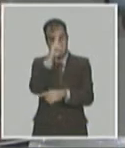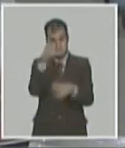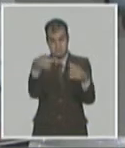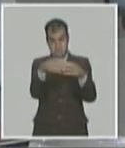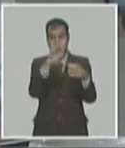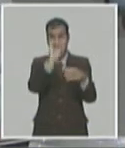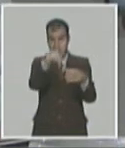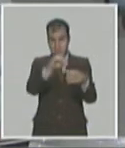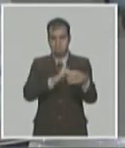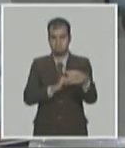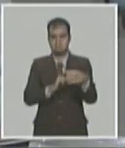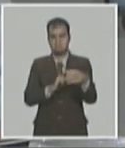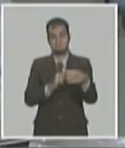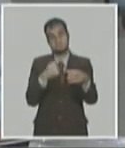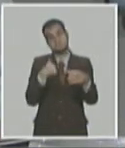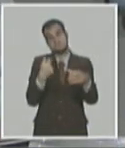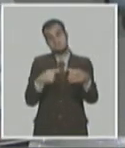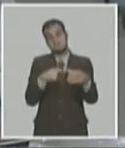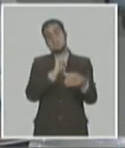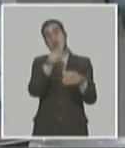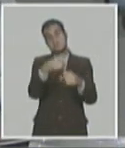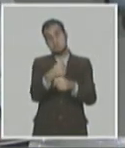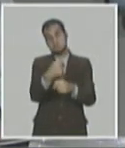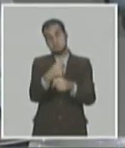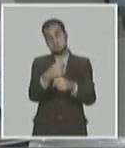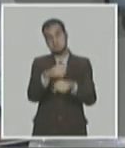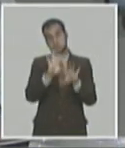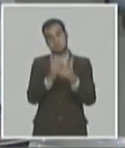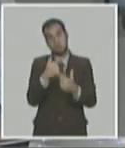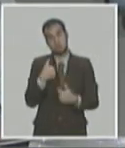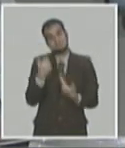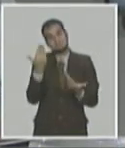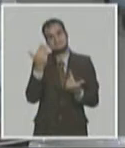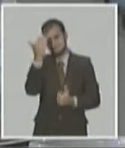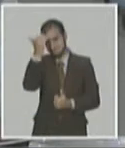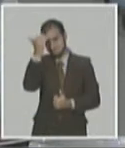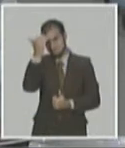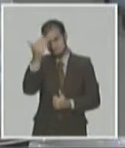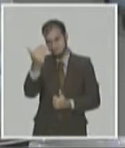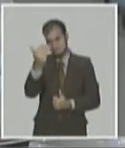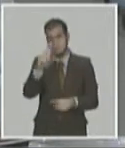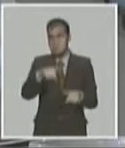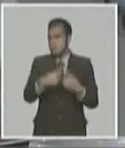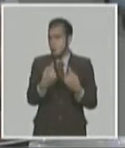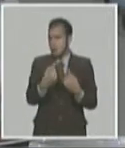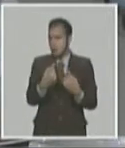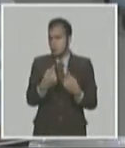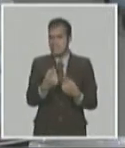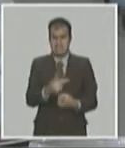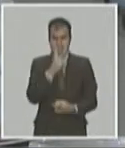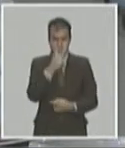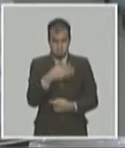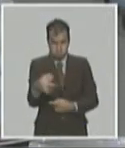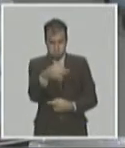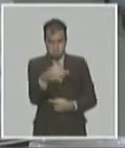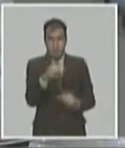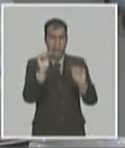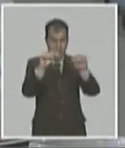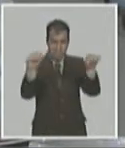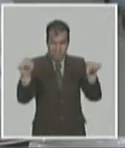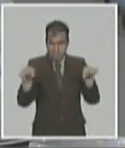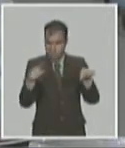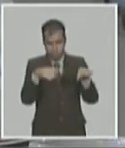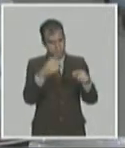otros, ir a esa labor que realmente agradezco, porque la atención primaria es la plataforma del sistema de salud pública y